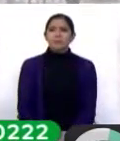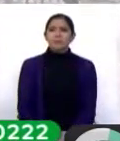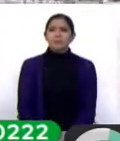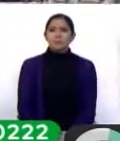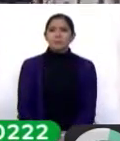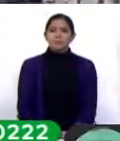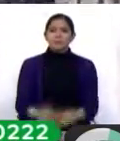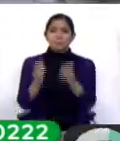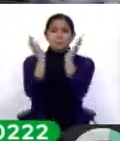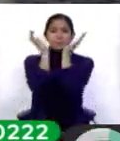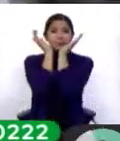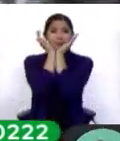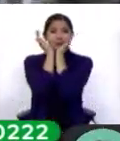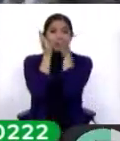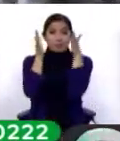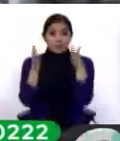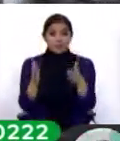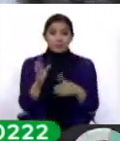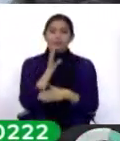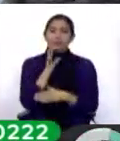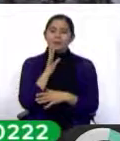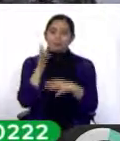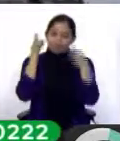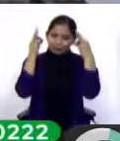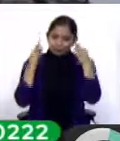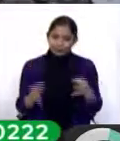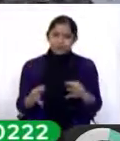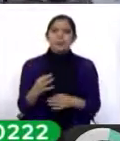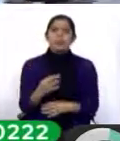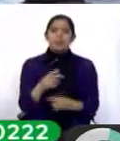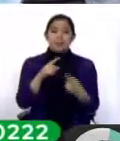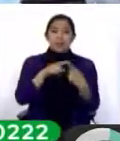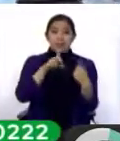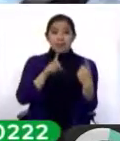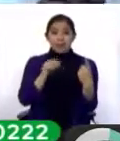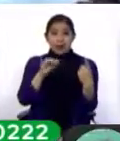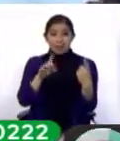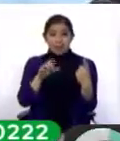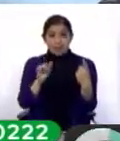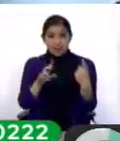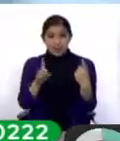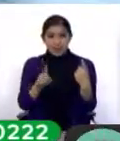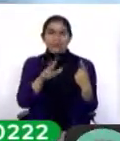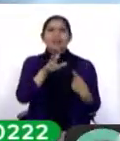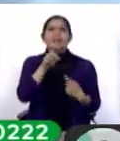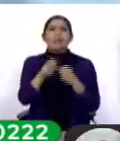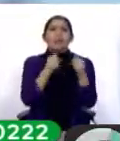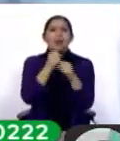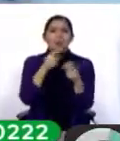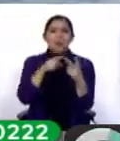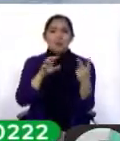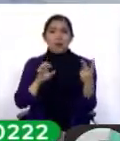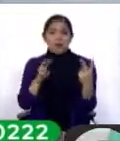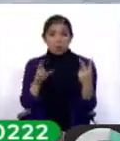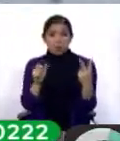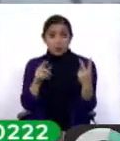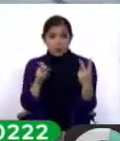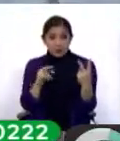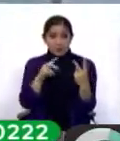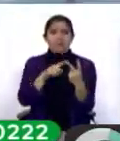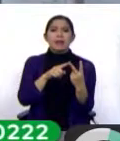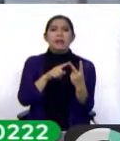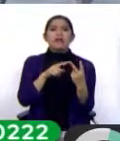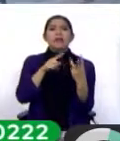La Defensoría del Pueblo confirmó la muerte de David Posto, Cusi de 31 años, Edwin Jamachi Paniagua